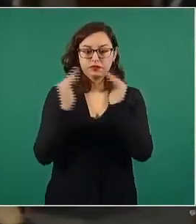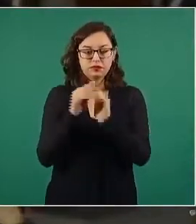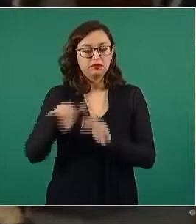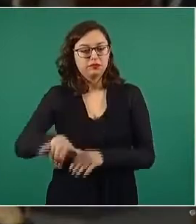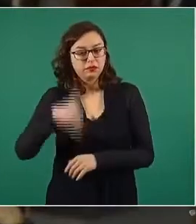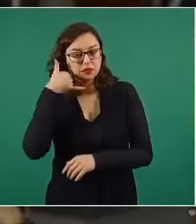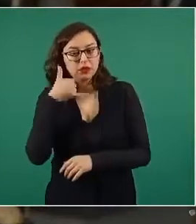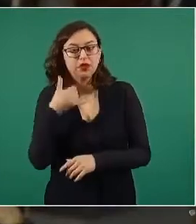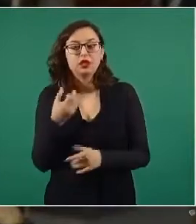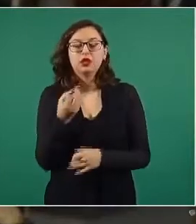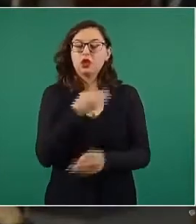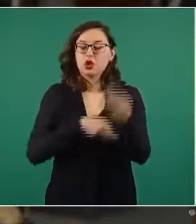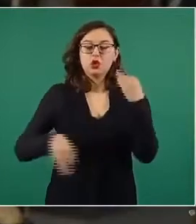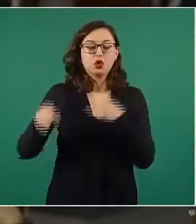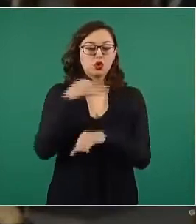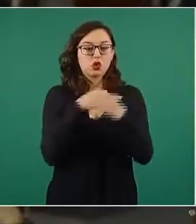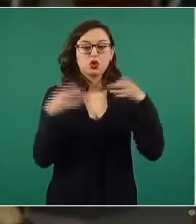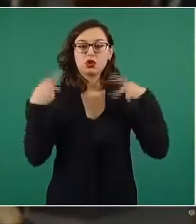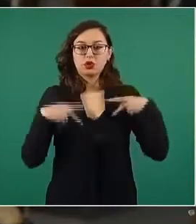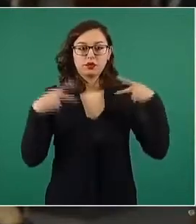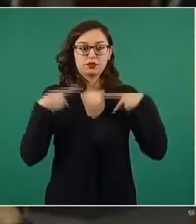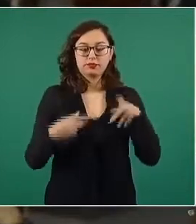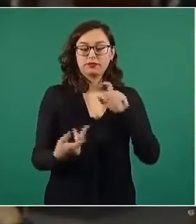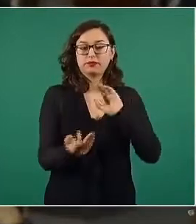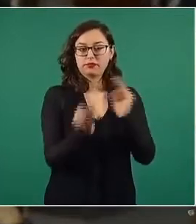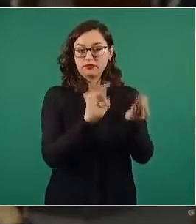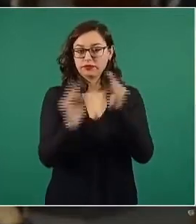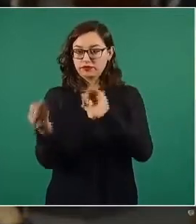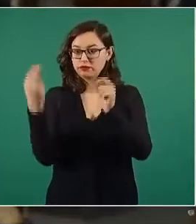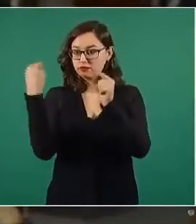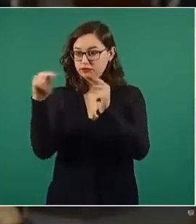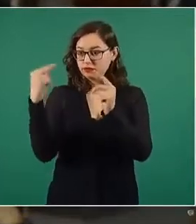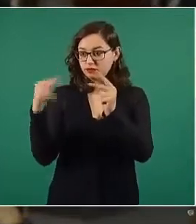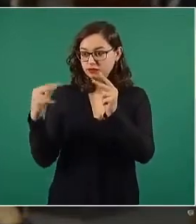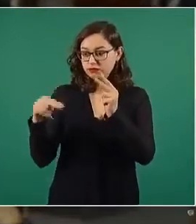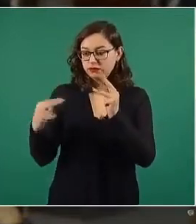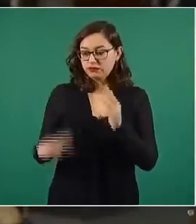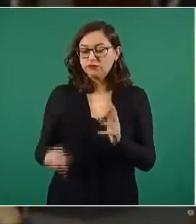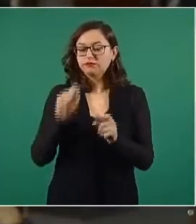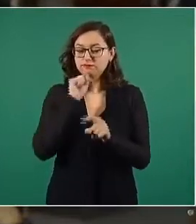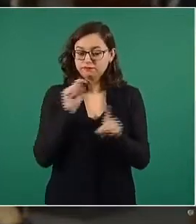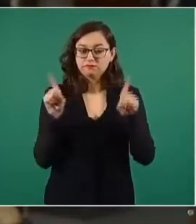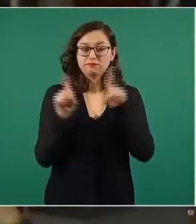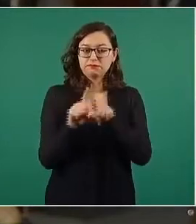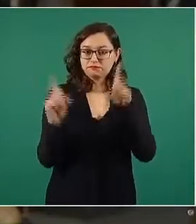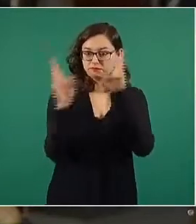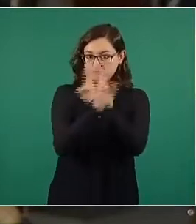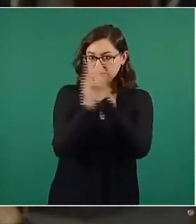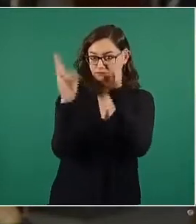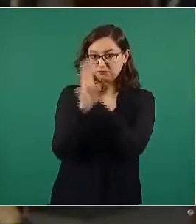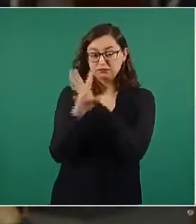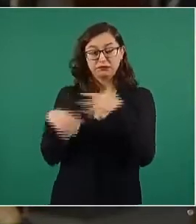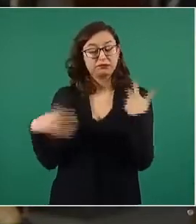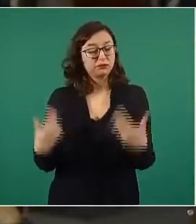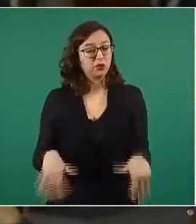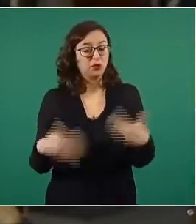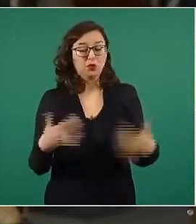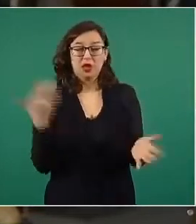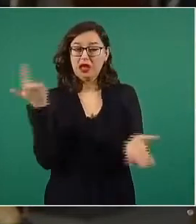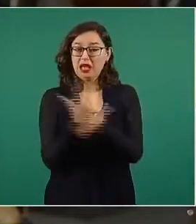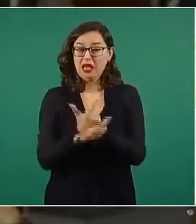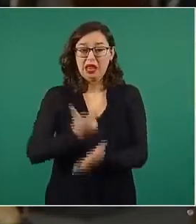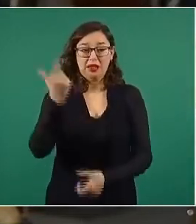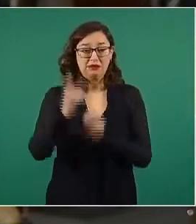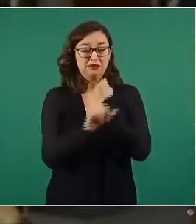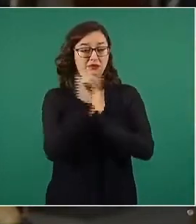ahí todos los contactos que usted tenía los iban pinchando. Es decir, es un espionaje masivo